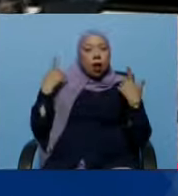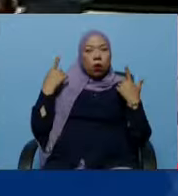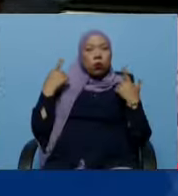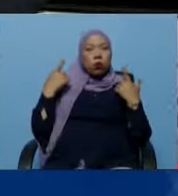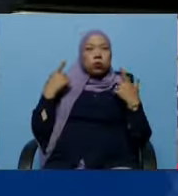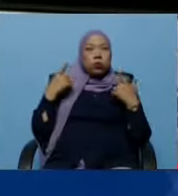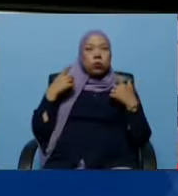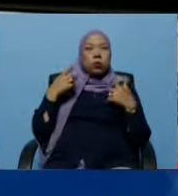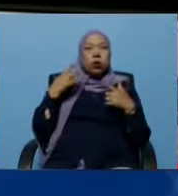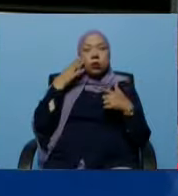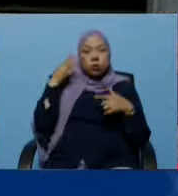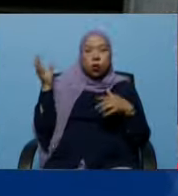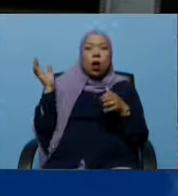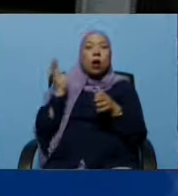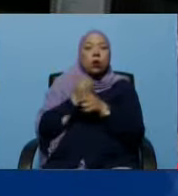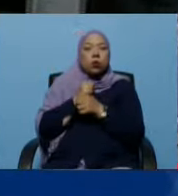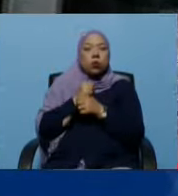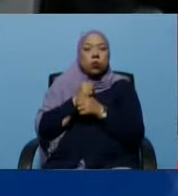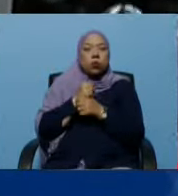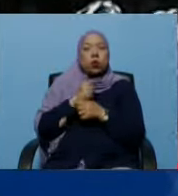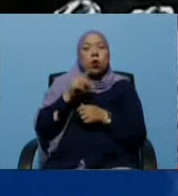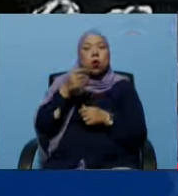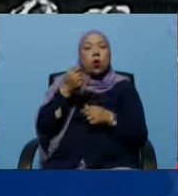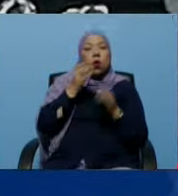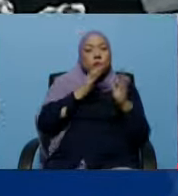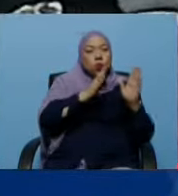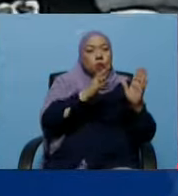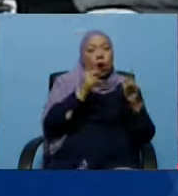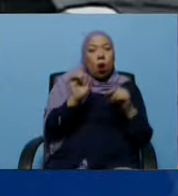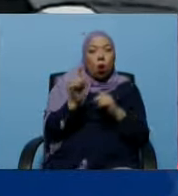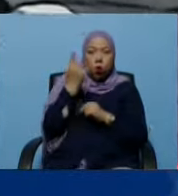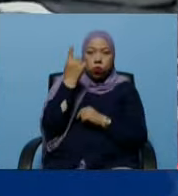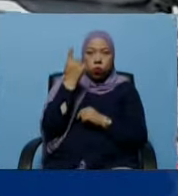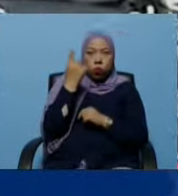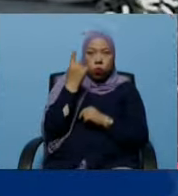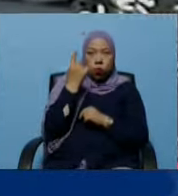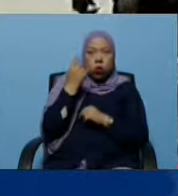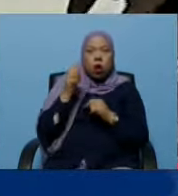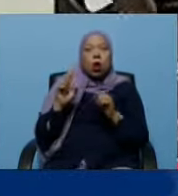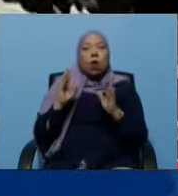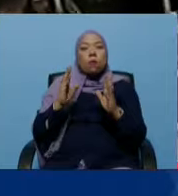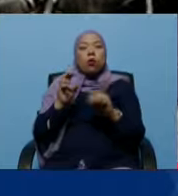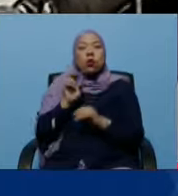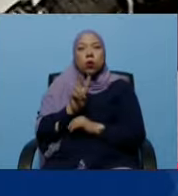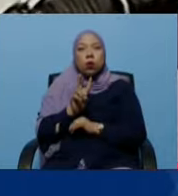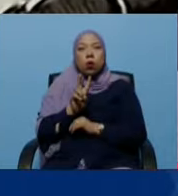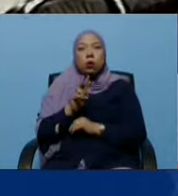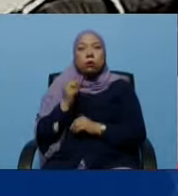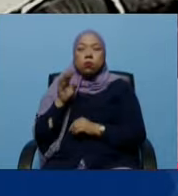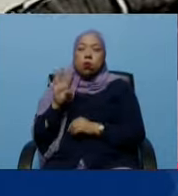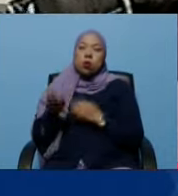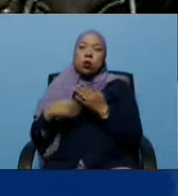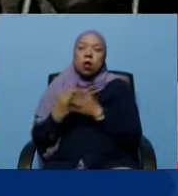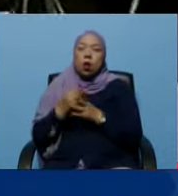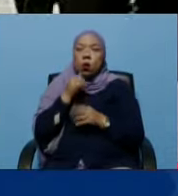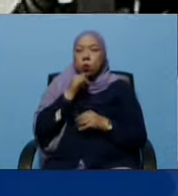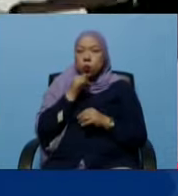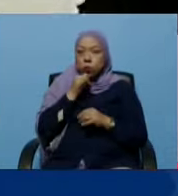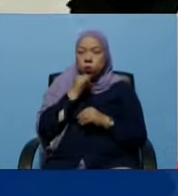Bueno, la casiterita se está consiguiendo en el bloque 1, que de bloque 2, bloque 3, Guana la